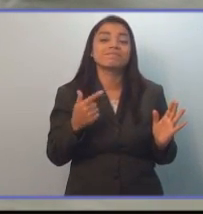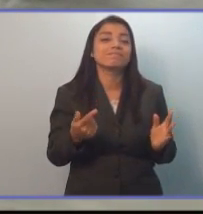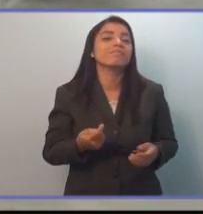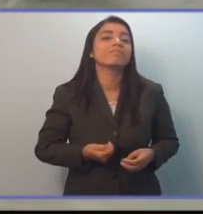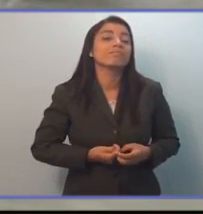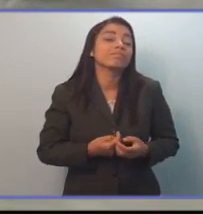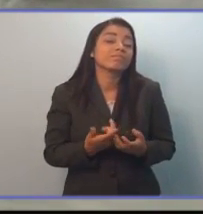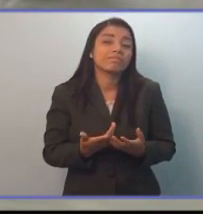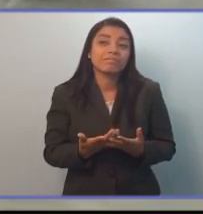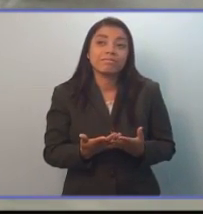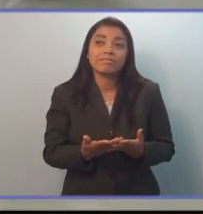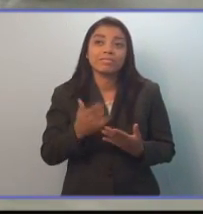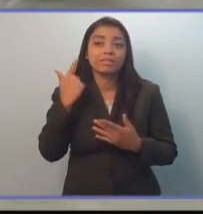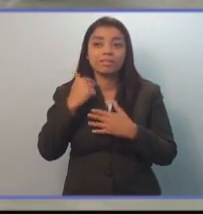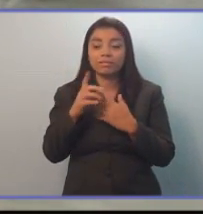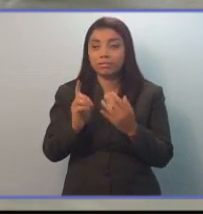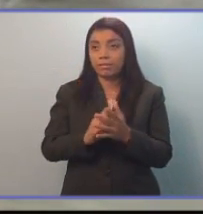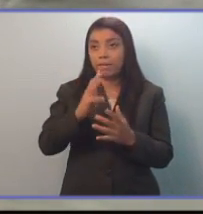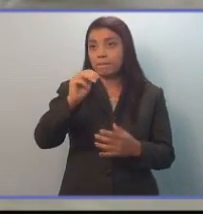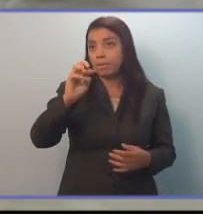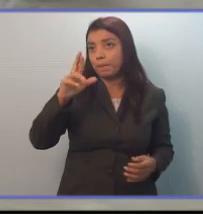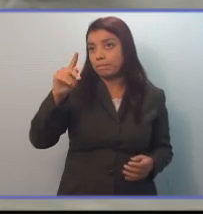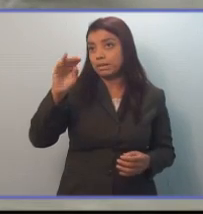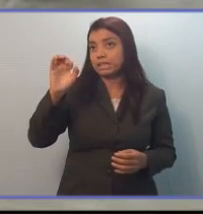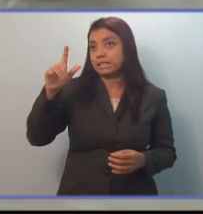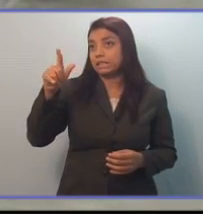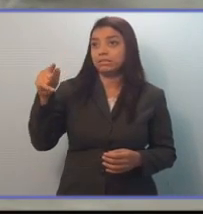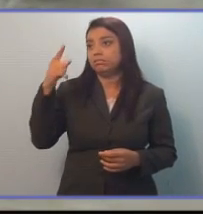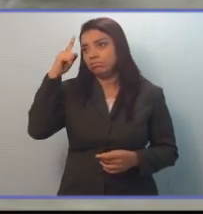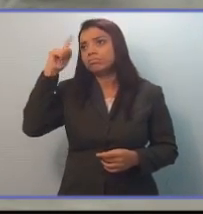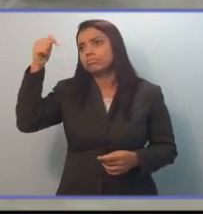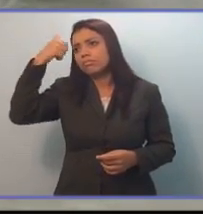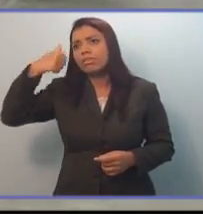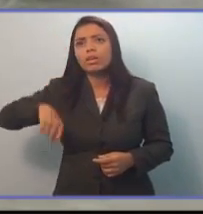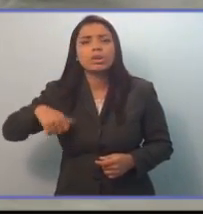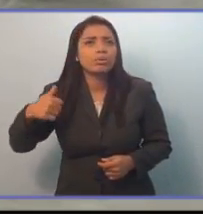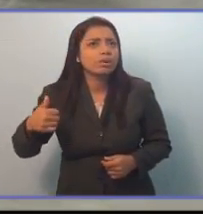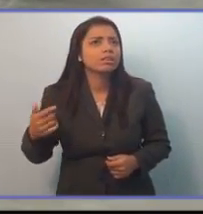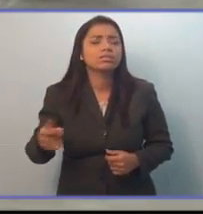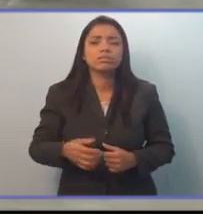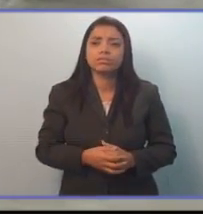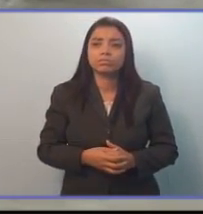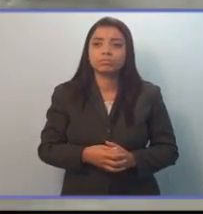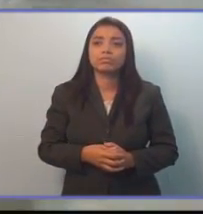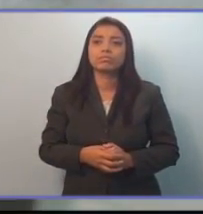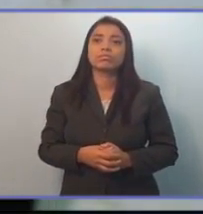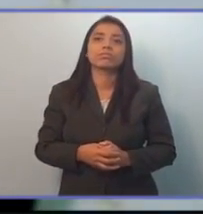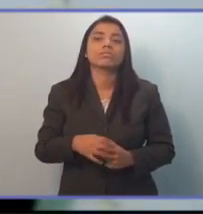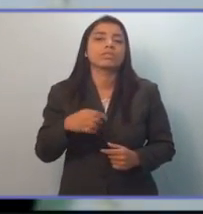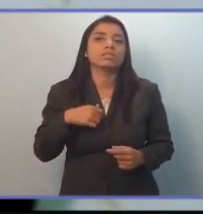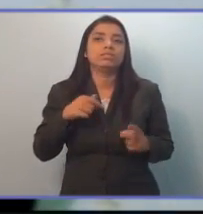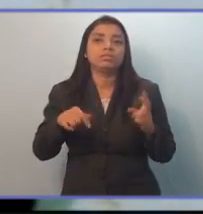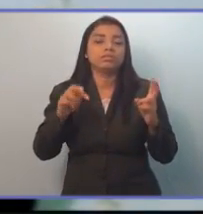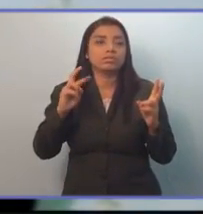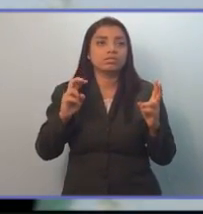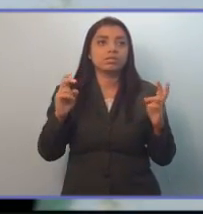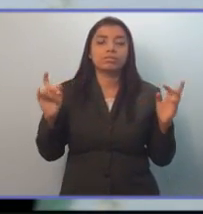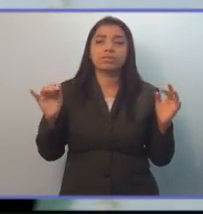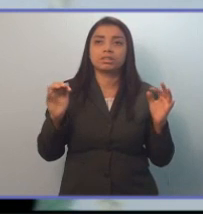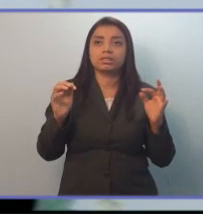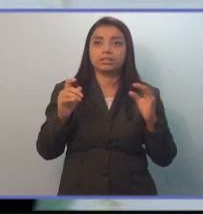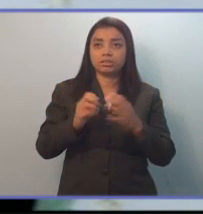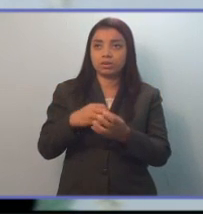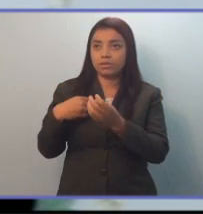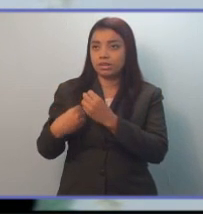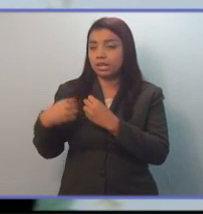dice el diputado Martel, yo estoy de acuerdo en ello. O sea, en los casos de la sección de probidad,